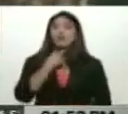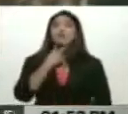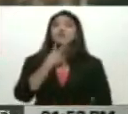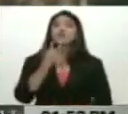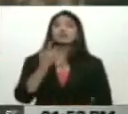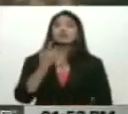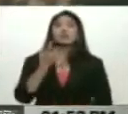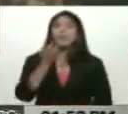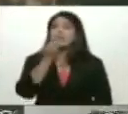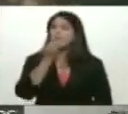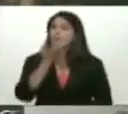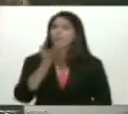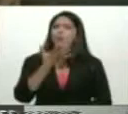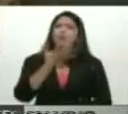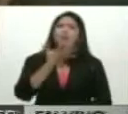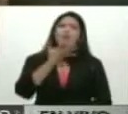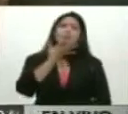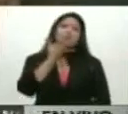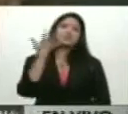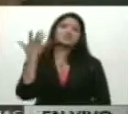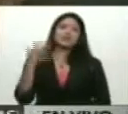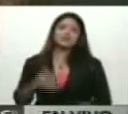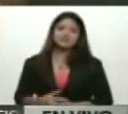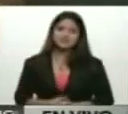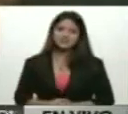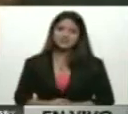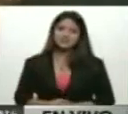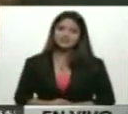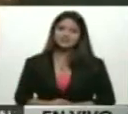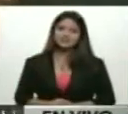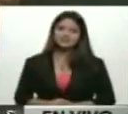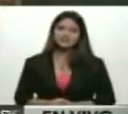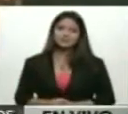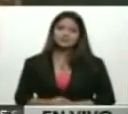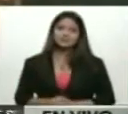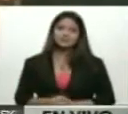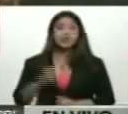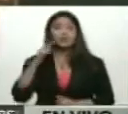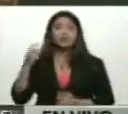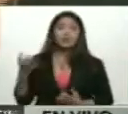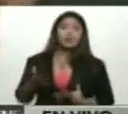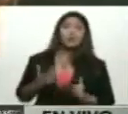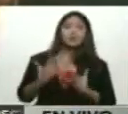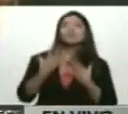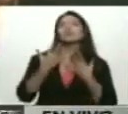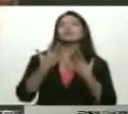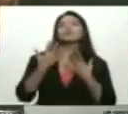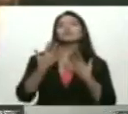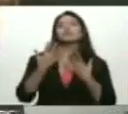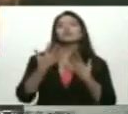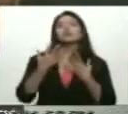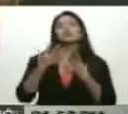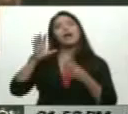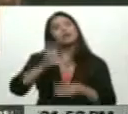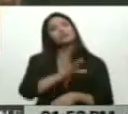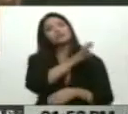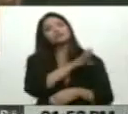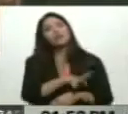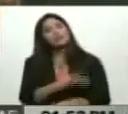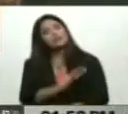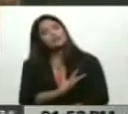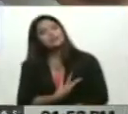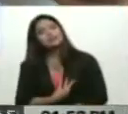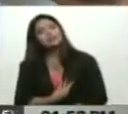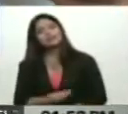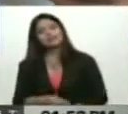más hermosas que tiene la capacidad de alegrarnos aún en las tonadas más tristes pedido